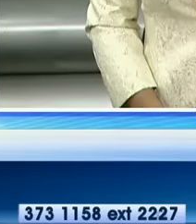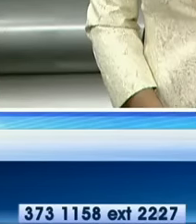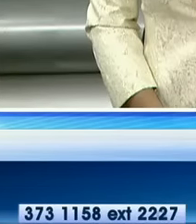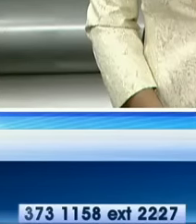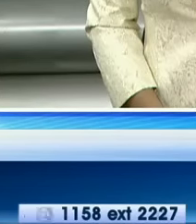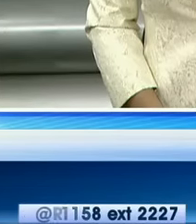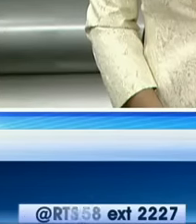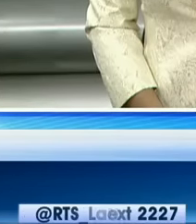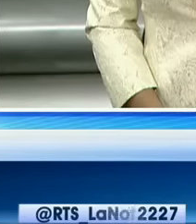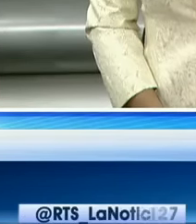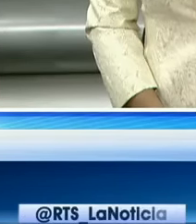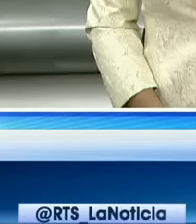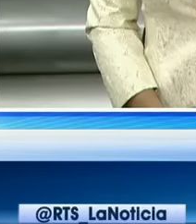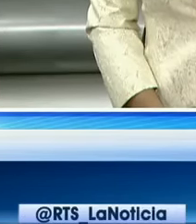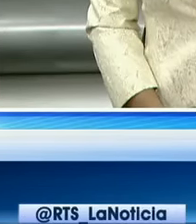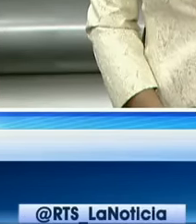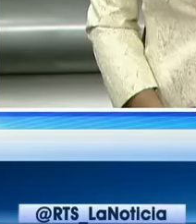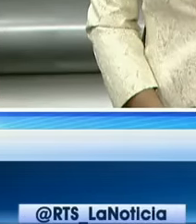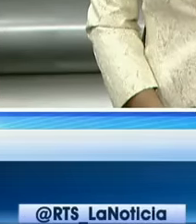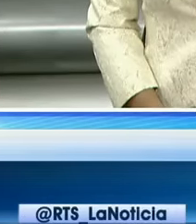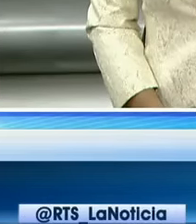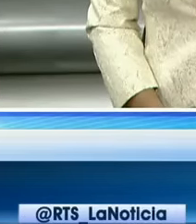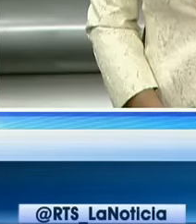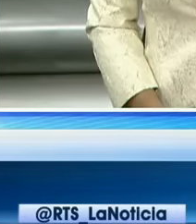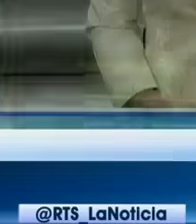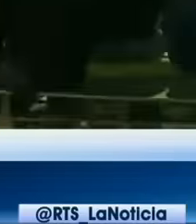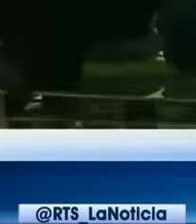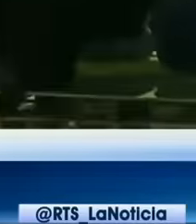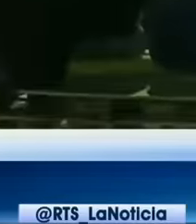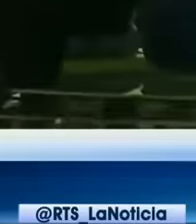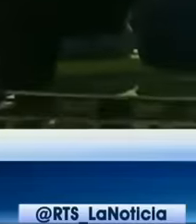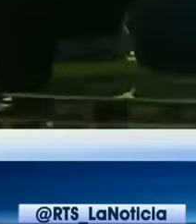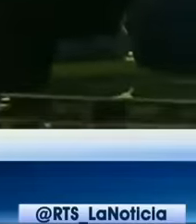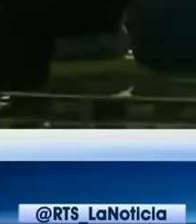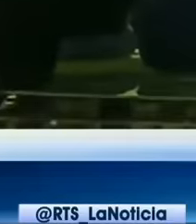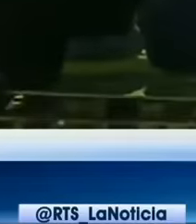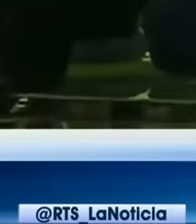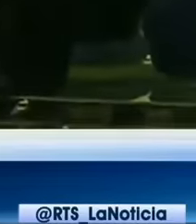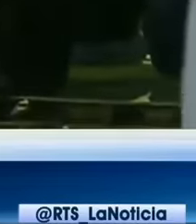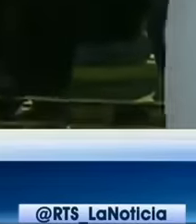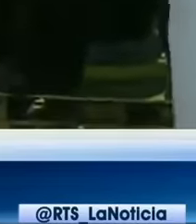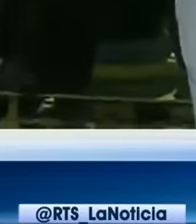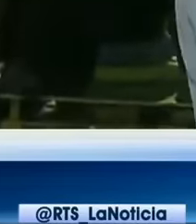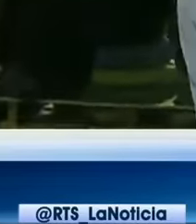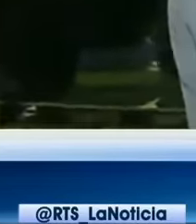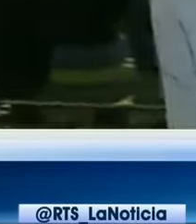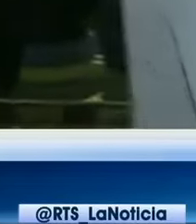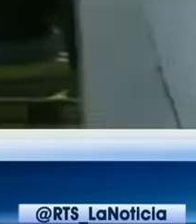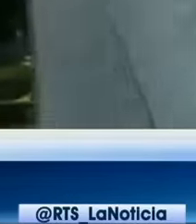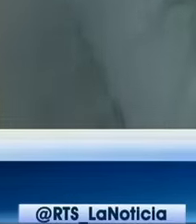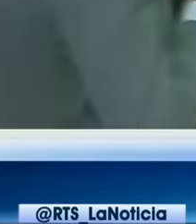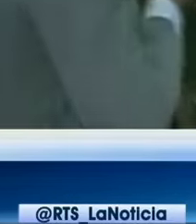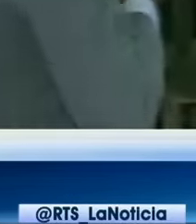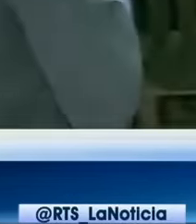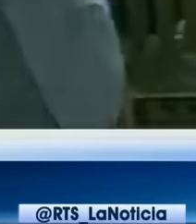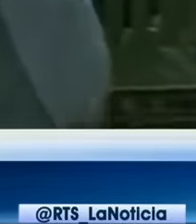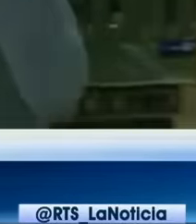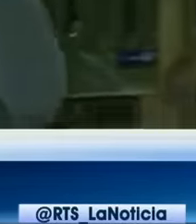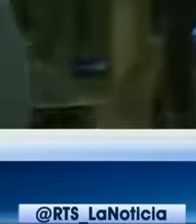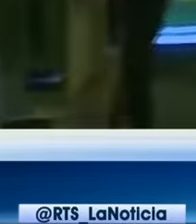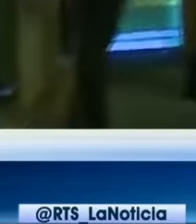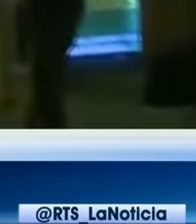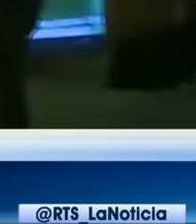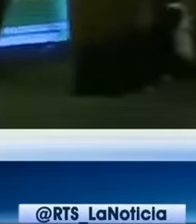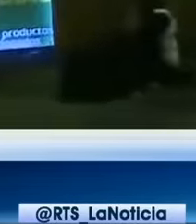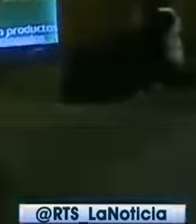Muy buenas noches, compañeros y amigos televidentes. En este momento me encuentro en la zona rosa de la capital, donde decenas de hinchas ecuatorianos se han apostado a los